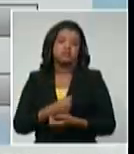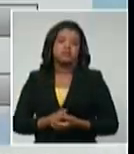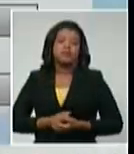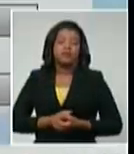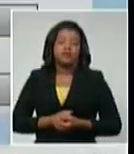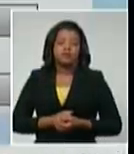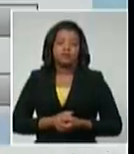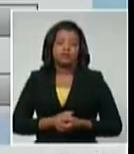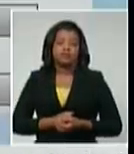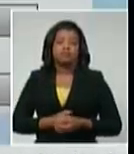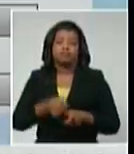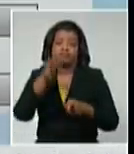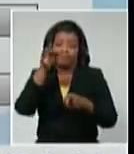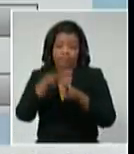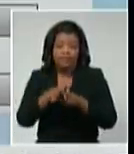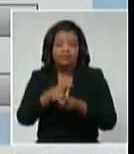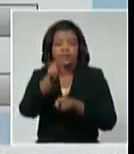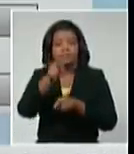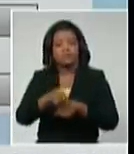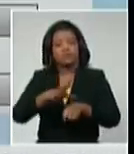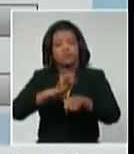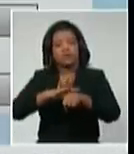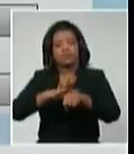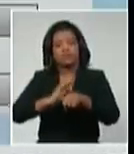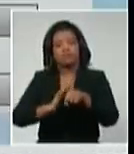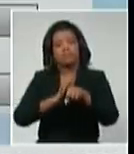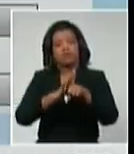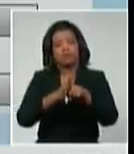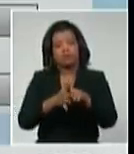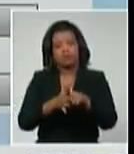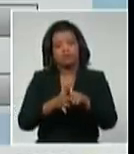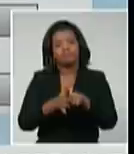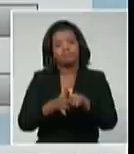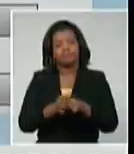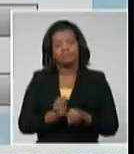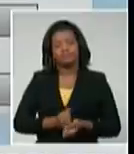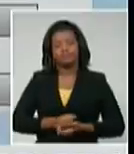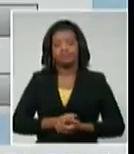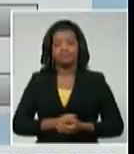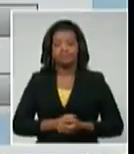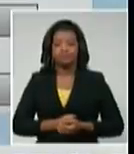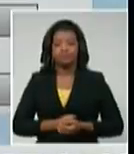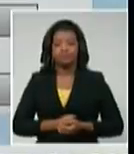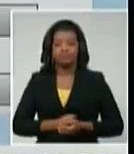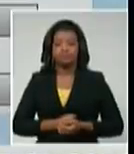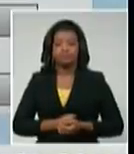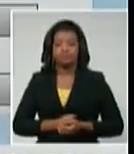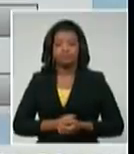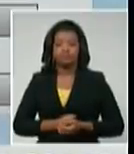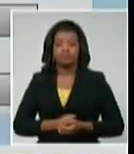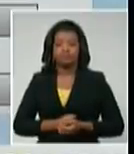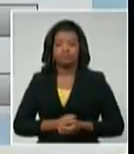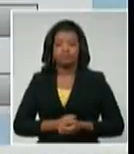comenzó ya a diagnosticar o que ya detectó casos confirmados de COVID-19.